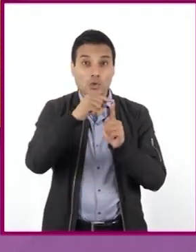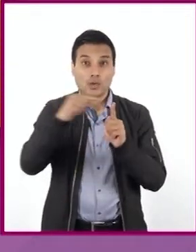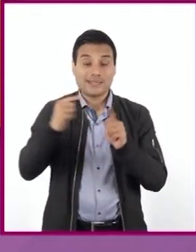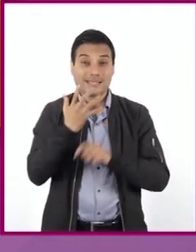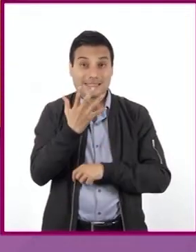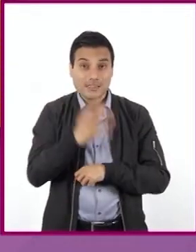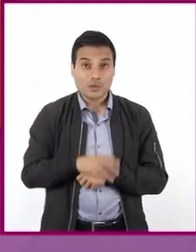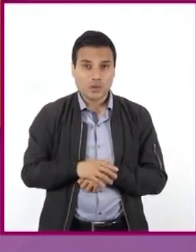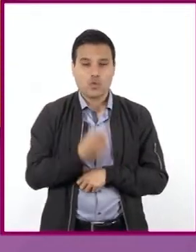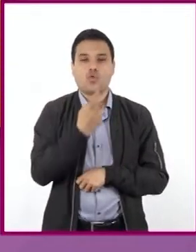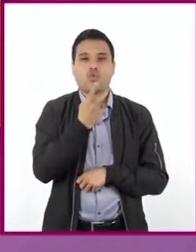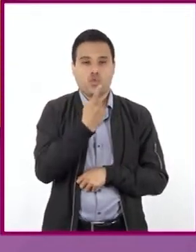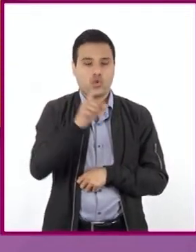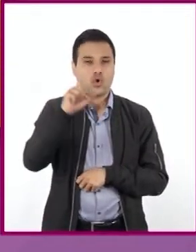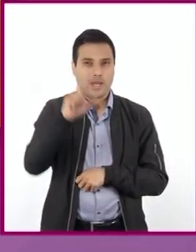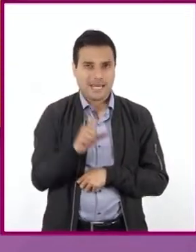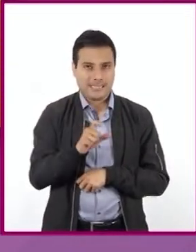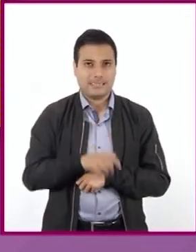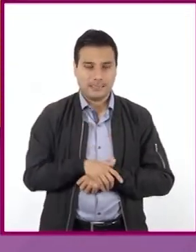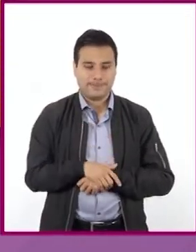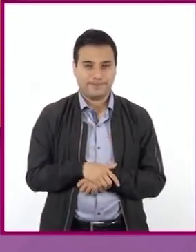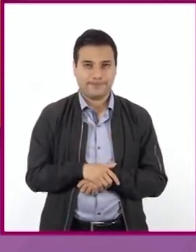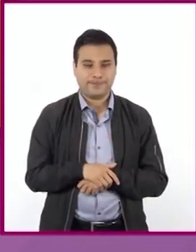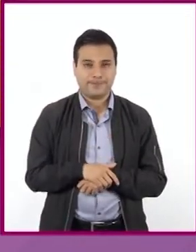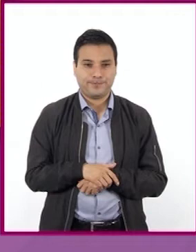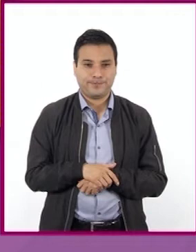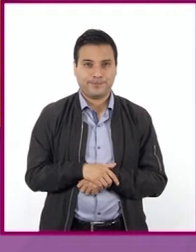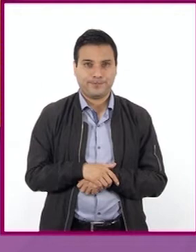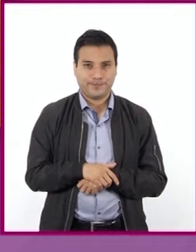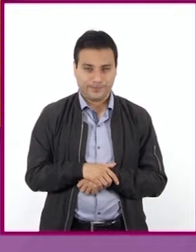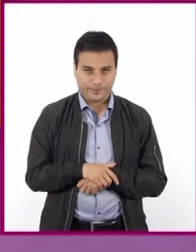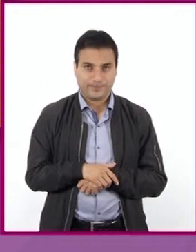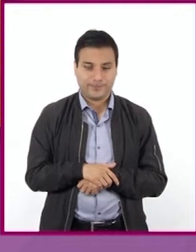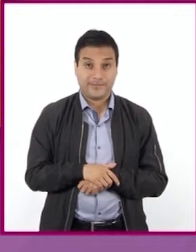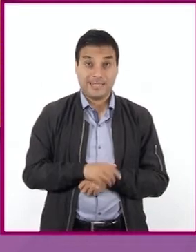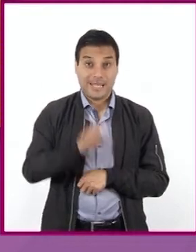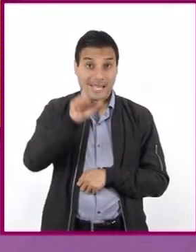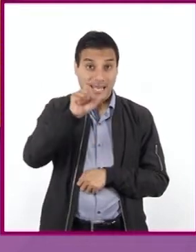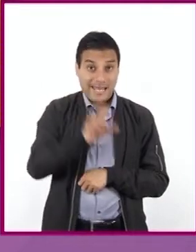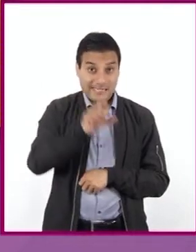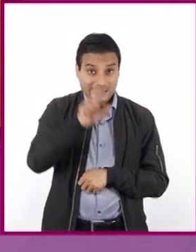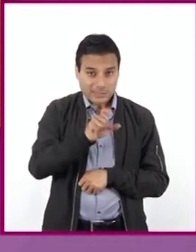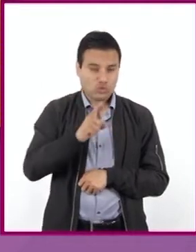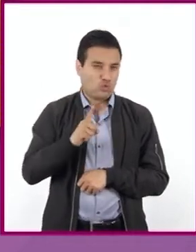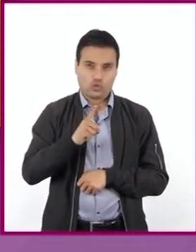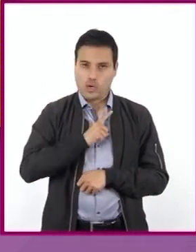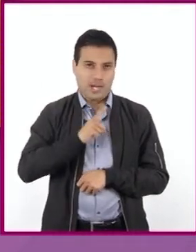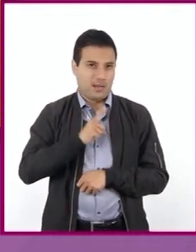1x, en el primer miembro de la igualdad, quedando la incógnita x despejada.